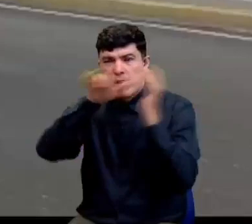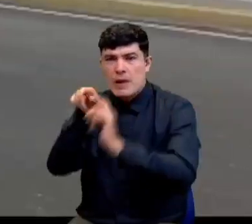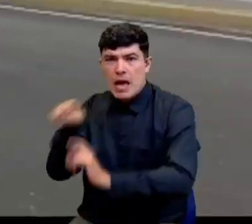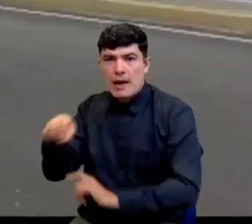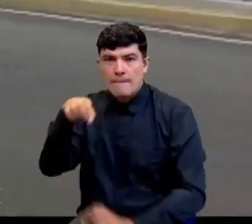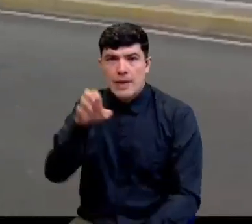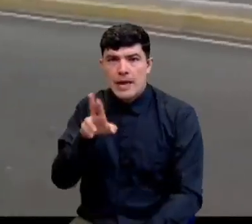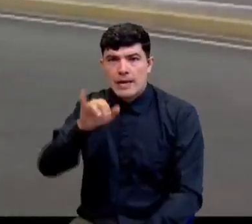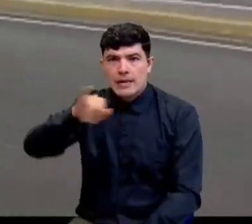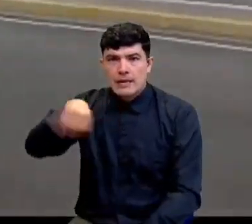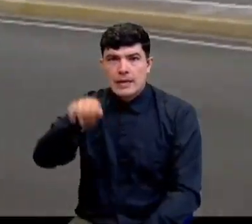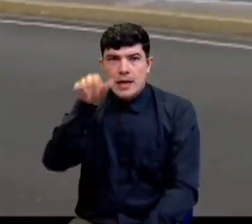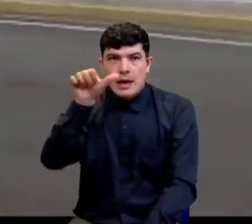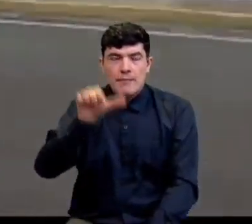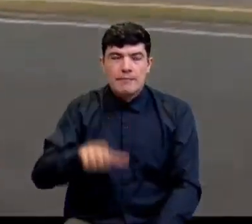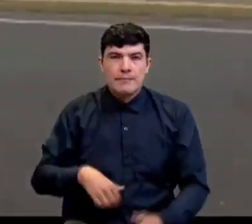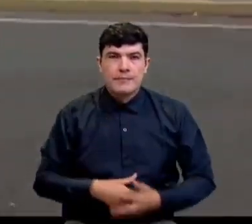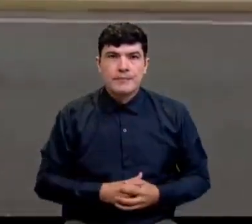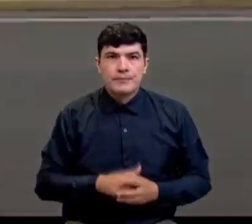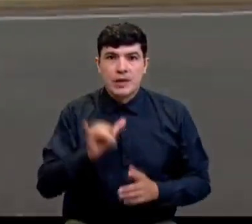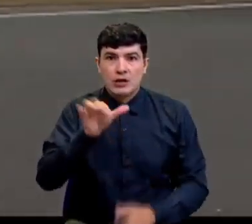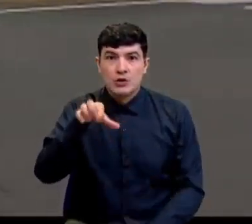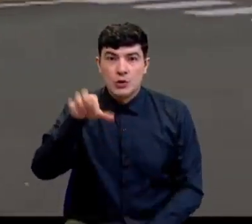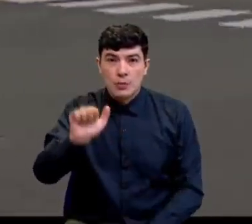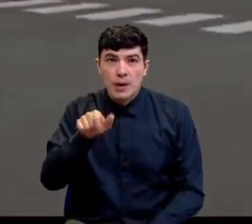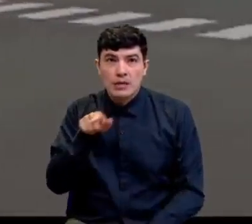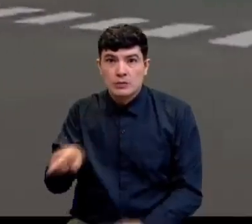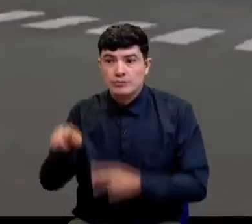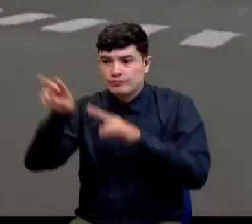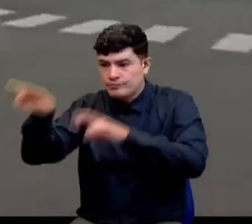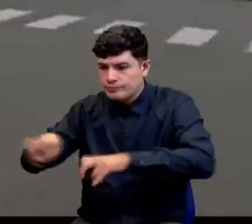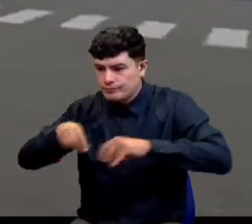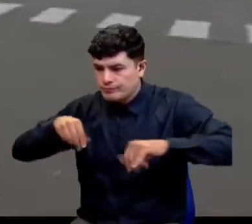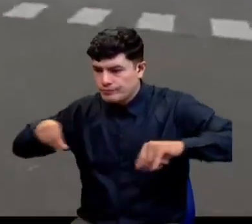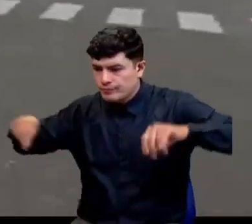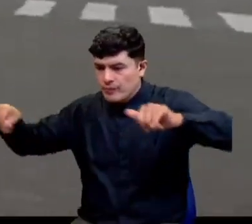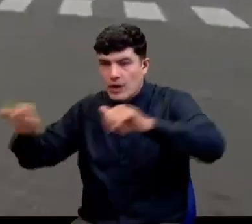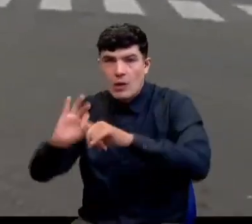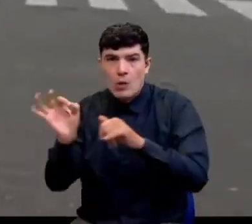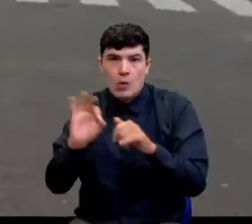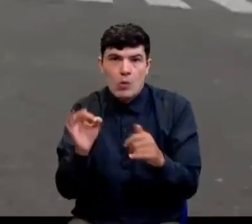Perijá. Para su sostenimiento, los Yucpa se dedican al cultivo de tierras y la agricultura.